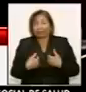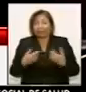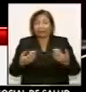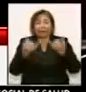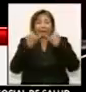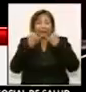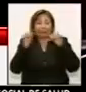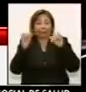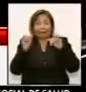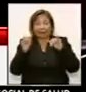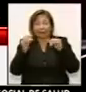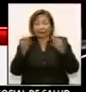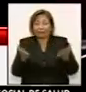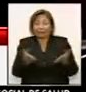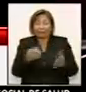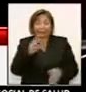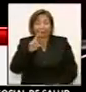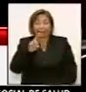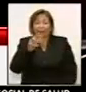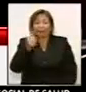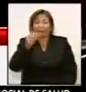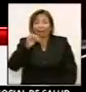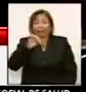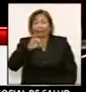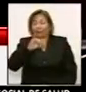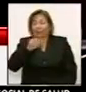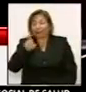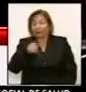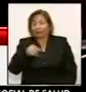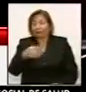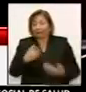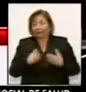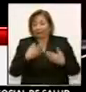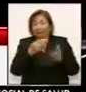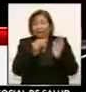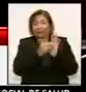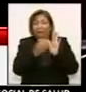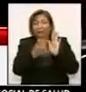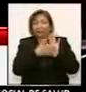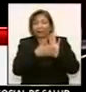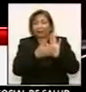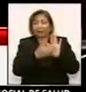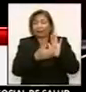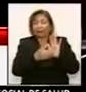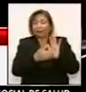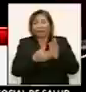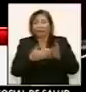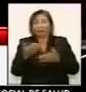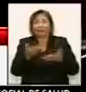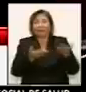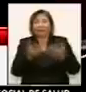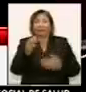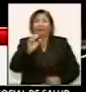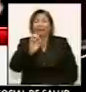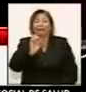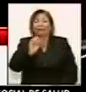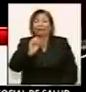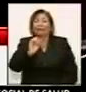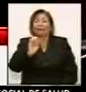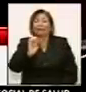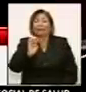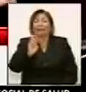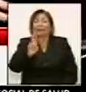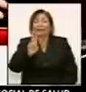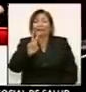acá la información del señor Ramírez, que lo único que ha tenido en su vida, lo que tengo acá, lo tengo registrado acá, es que viene de servir. Y lo